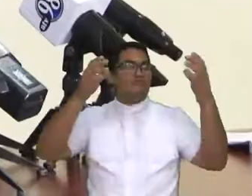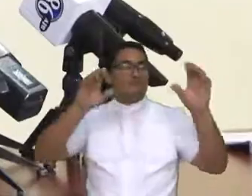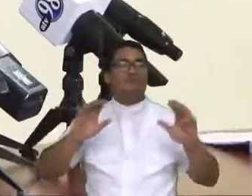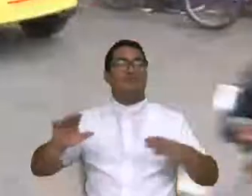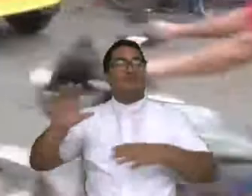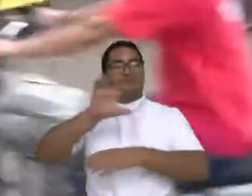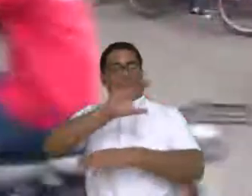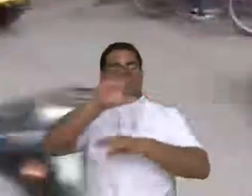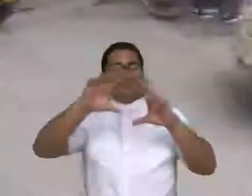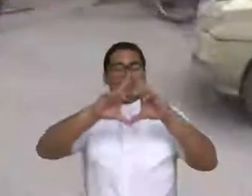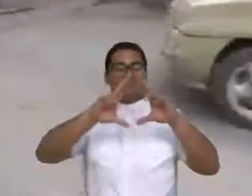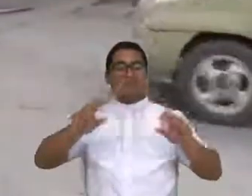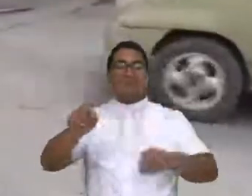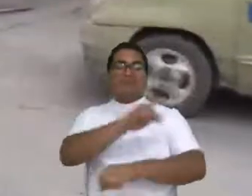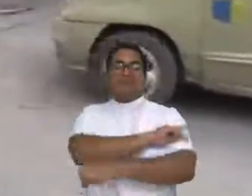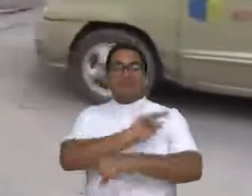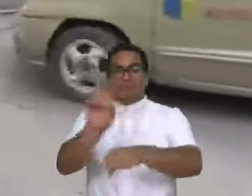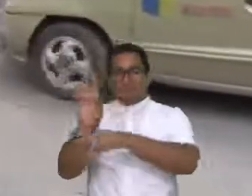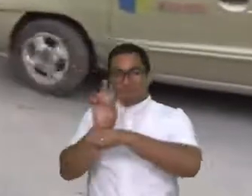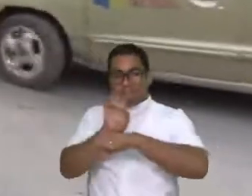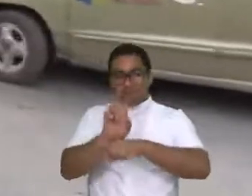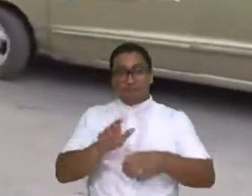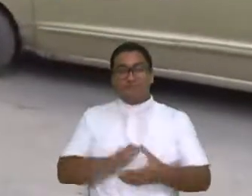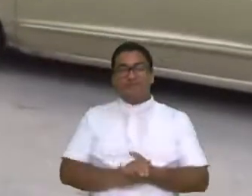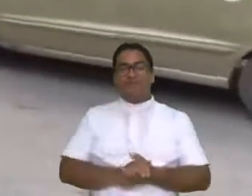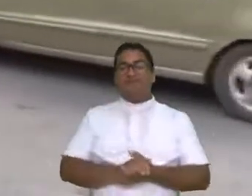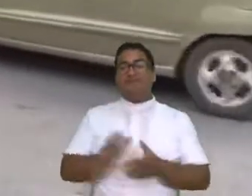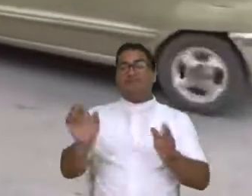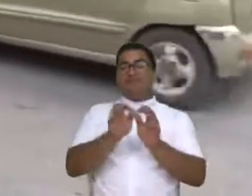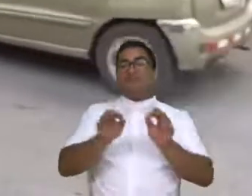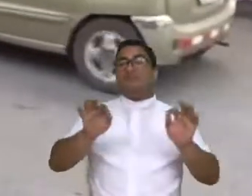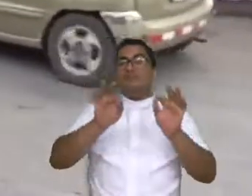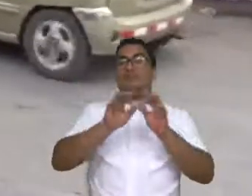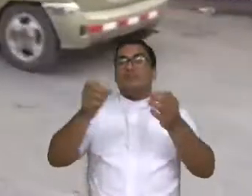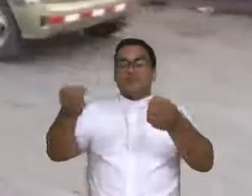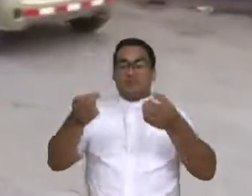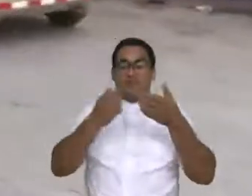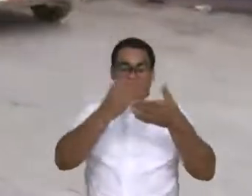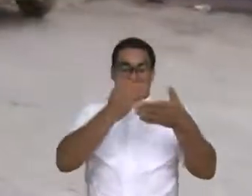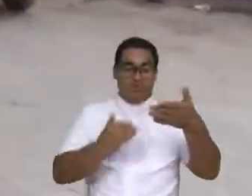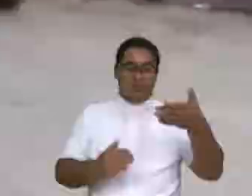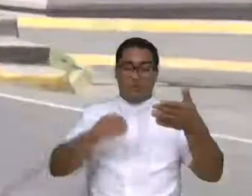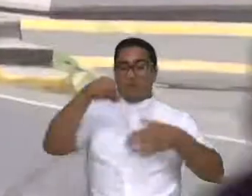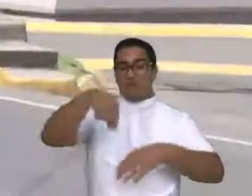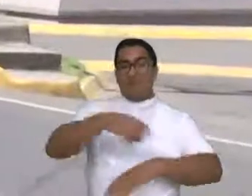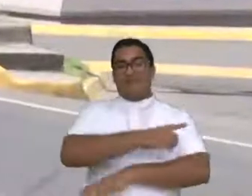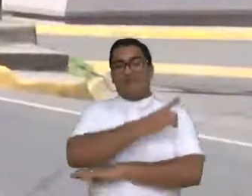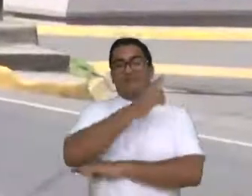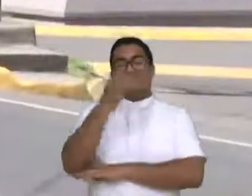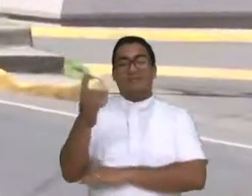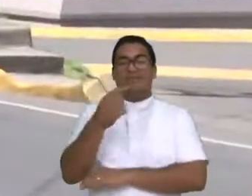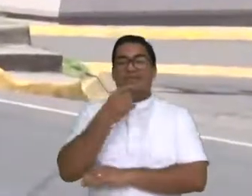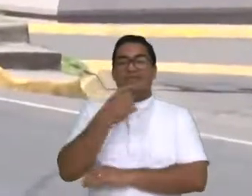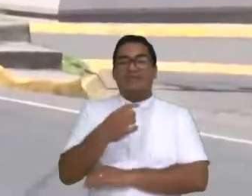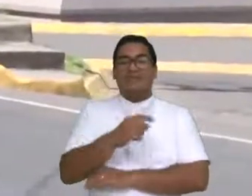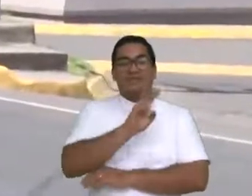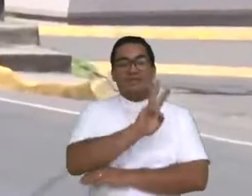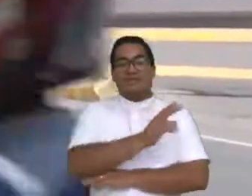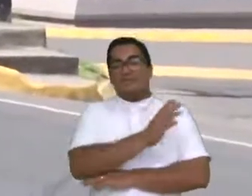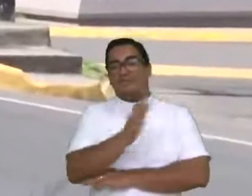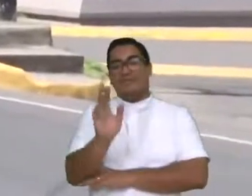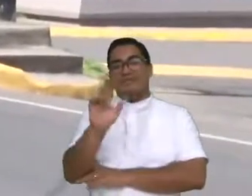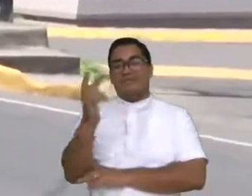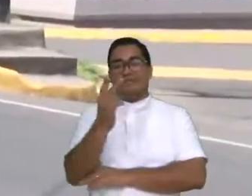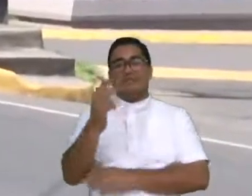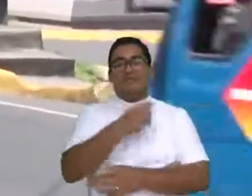país. Otro dato importante dado a conocer el día de hoy es que del 2 al 8 de marzo